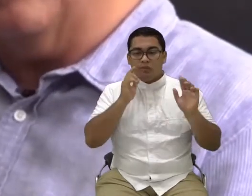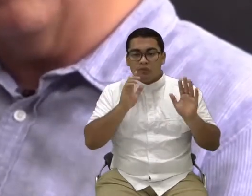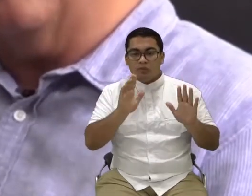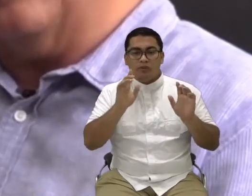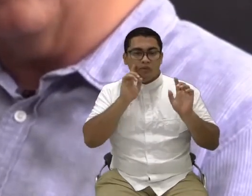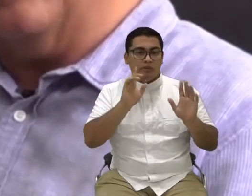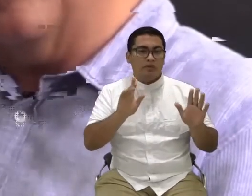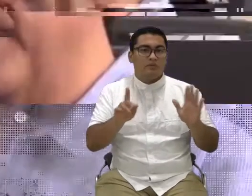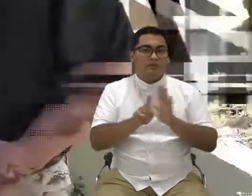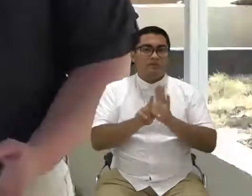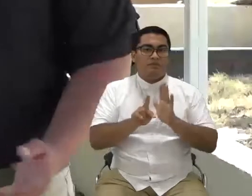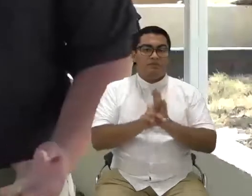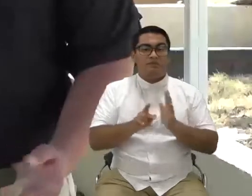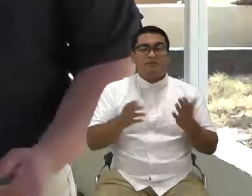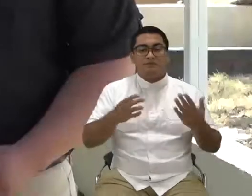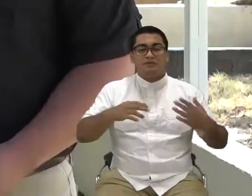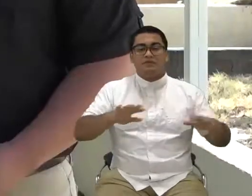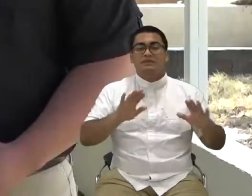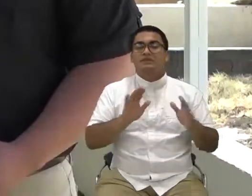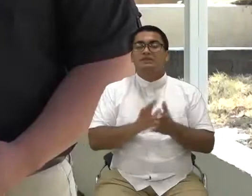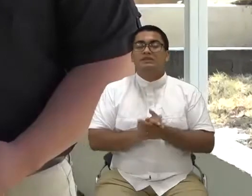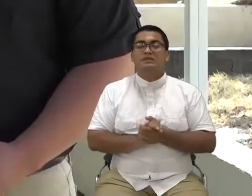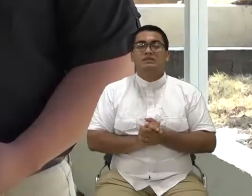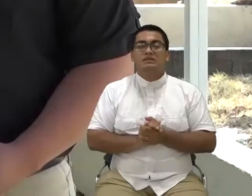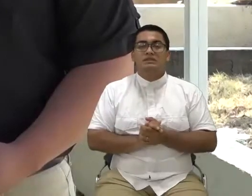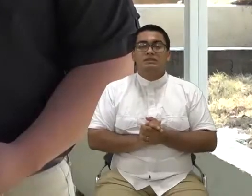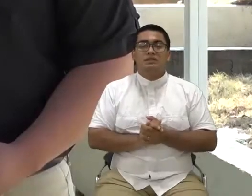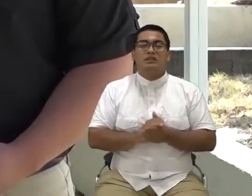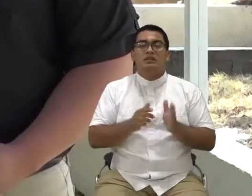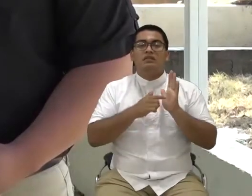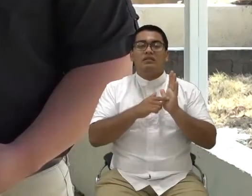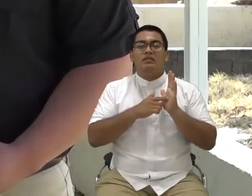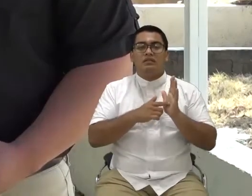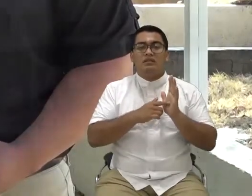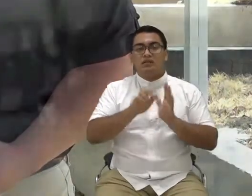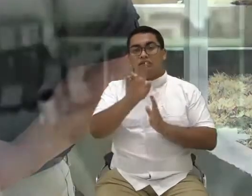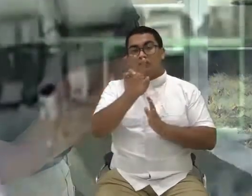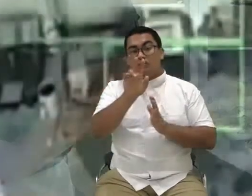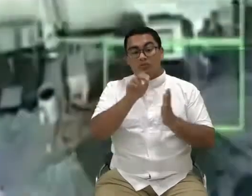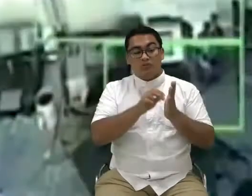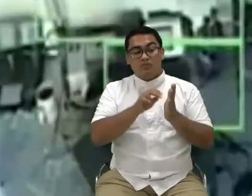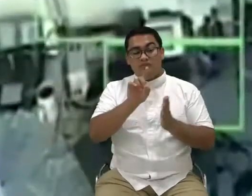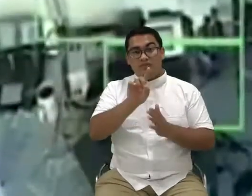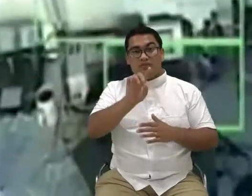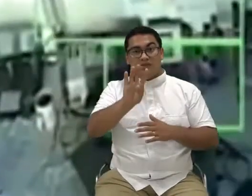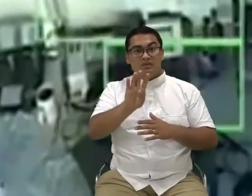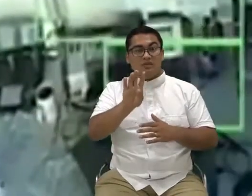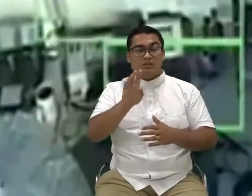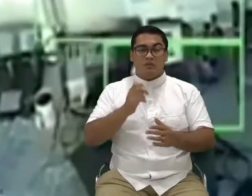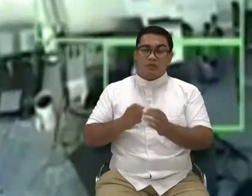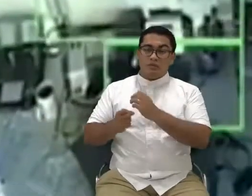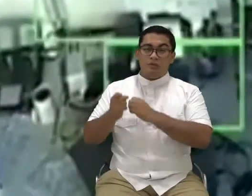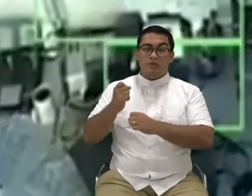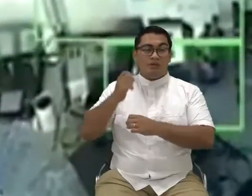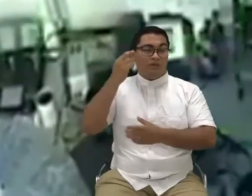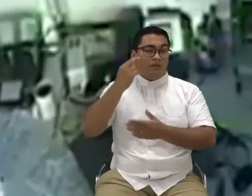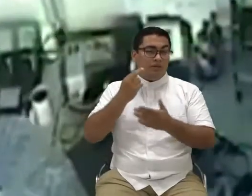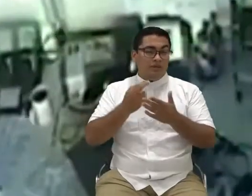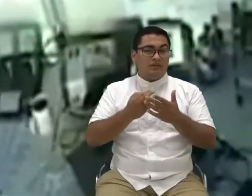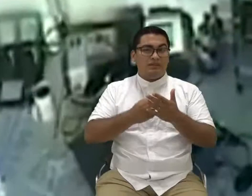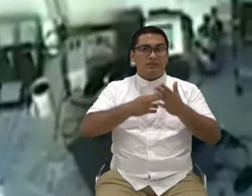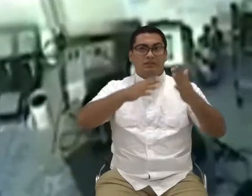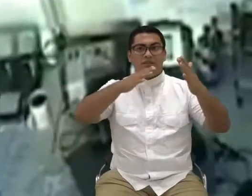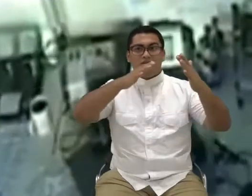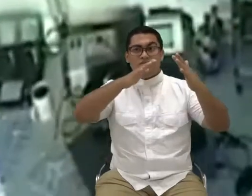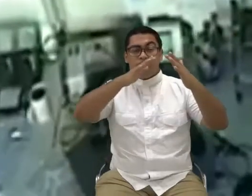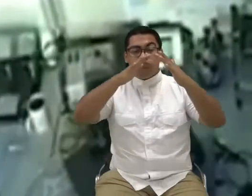situación de riesgo natural. Un ejemplo de ellas podemos remontarnos al caso del 2014. En el caso del 2014, cuando hubo el